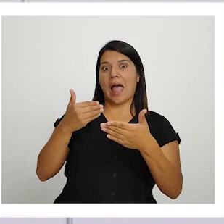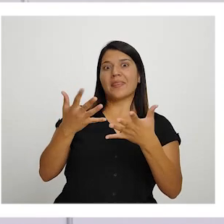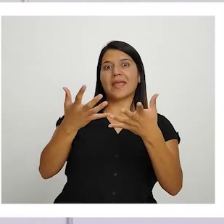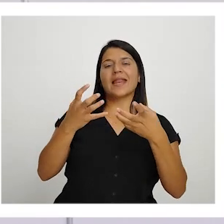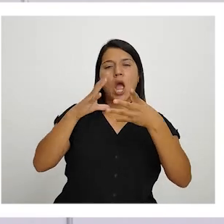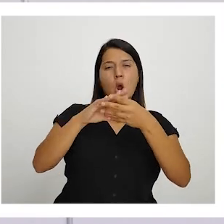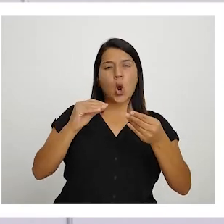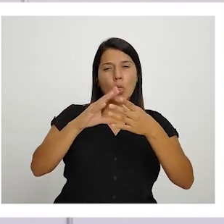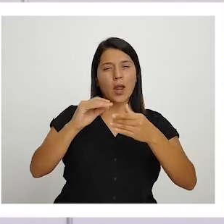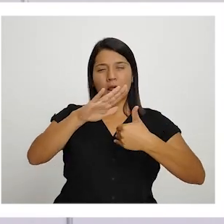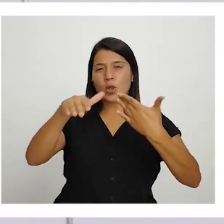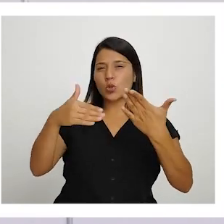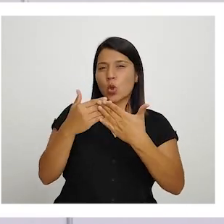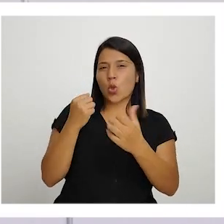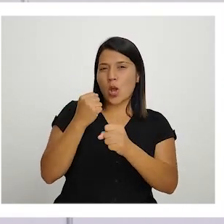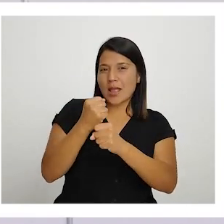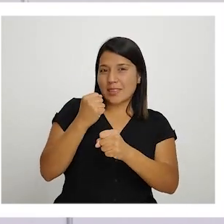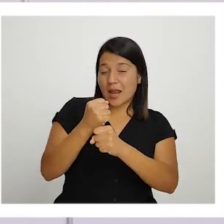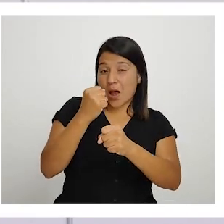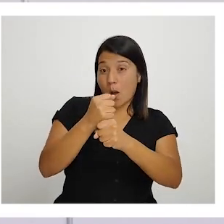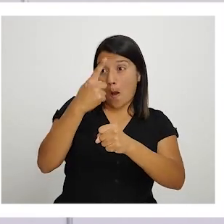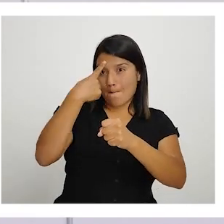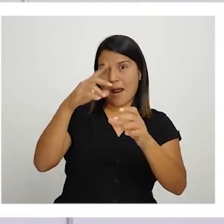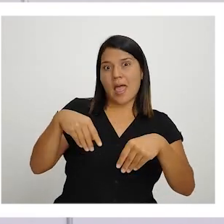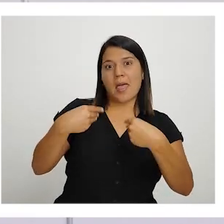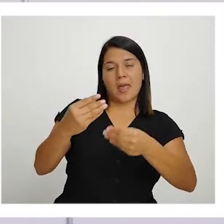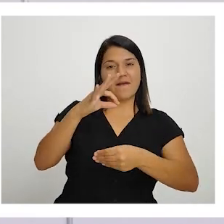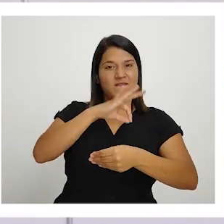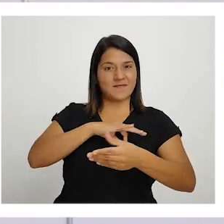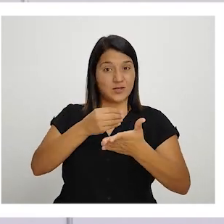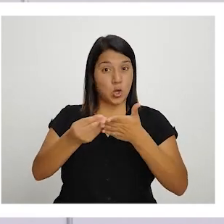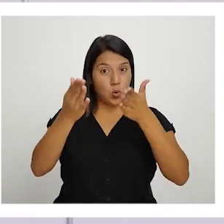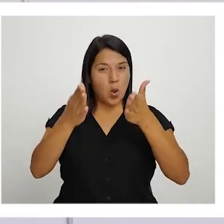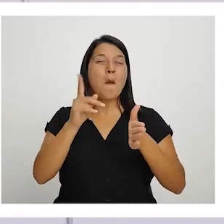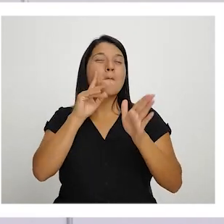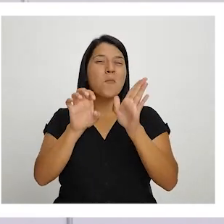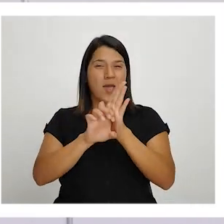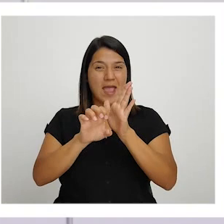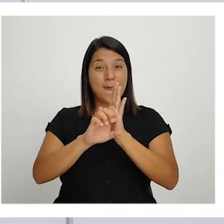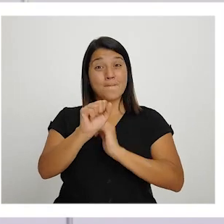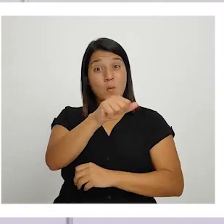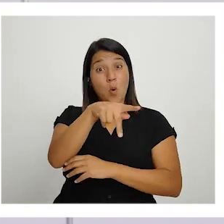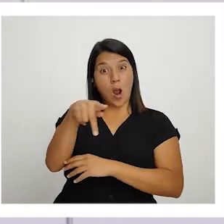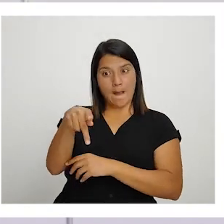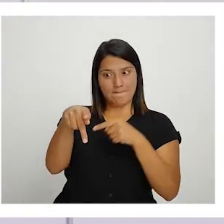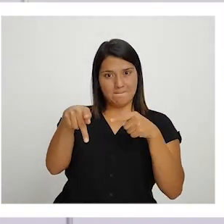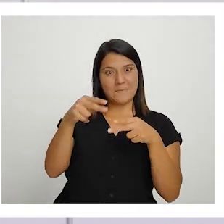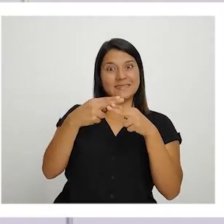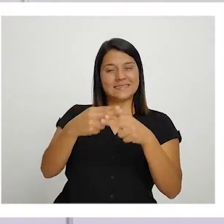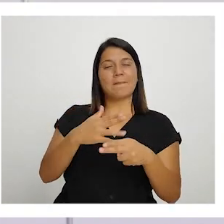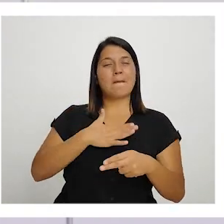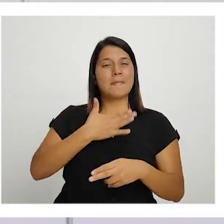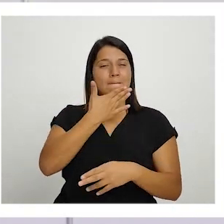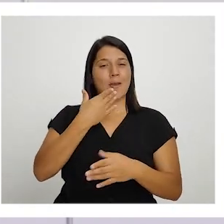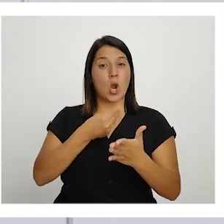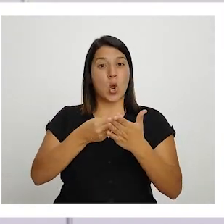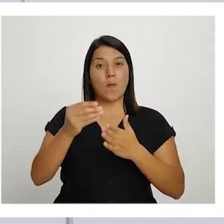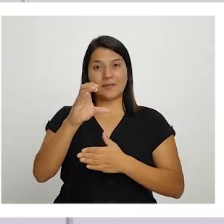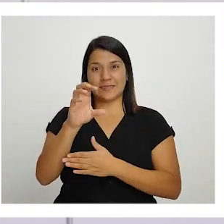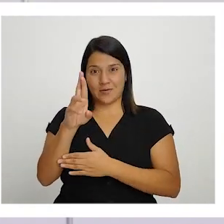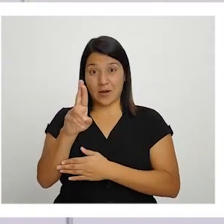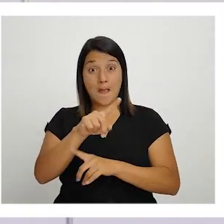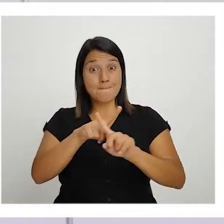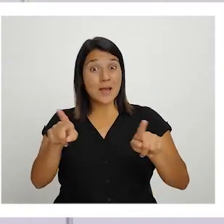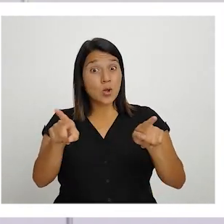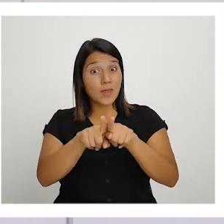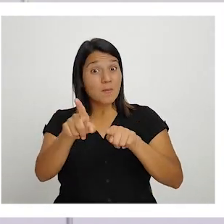haciendo a favor de los consumidores, como por ejemplo la aplicación que yo les comentaba de Mi Mejor Compra CR, pero también, bueno, muchos recuerdan que hace muy